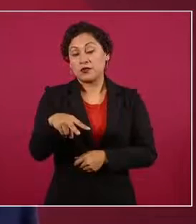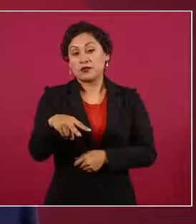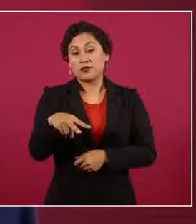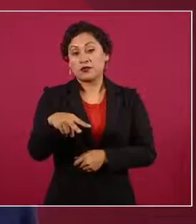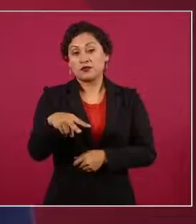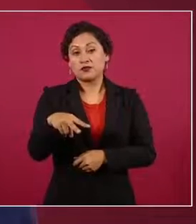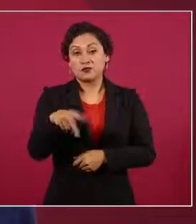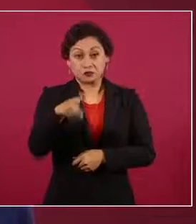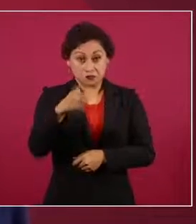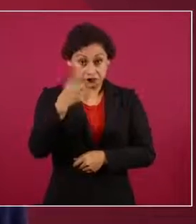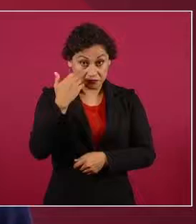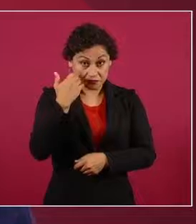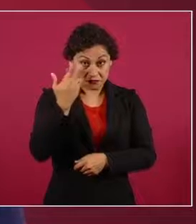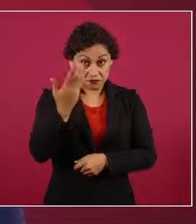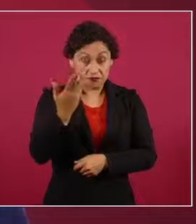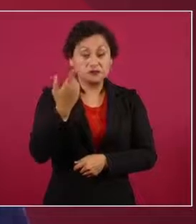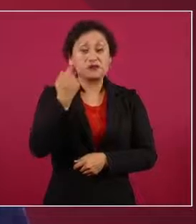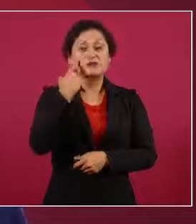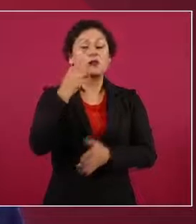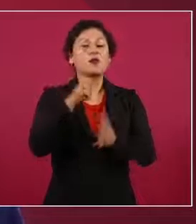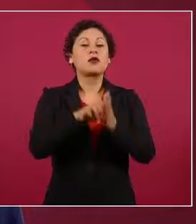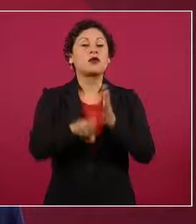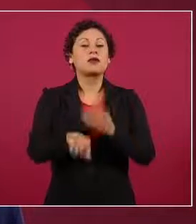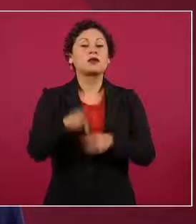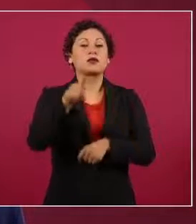si van en un automóvil,